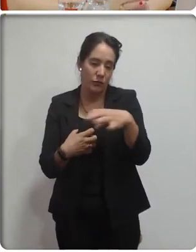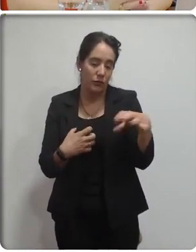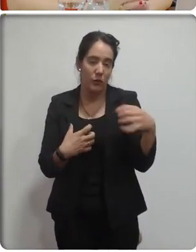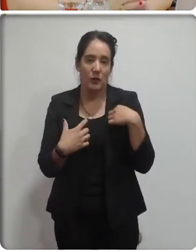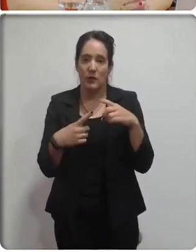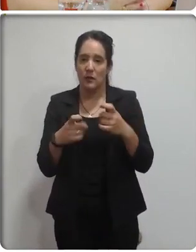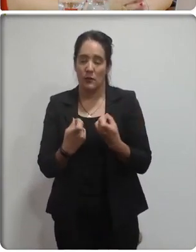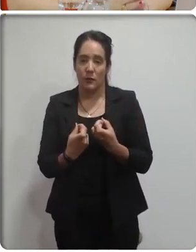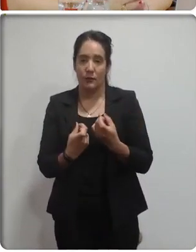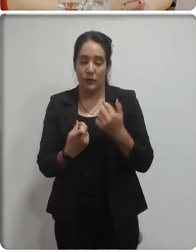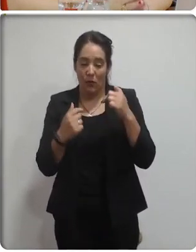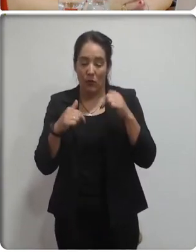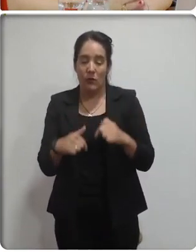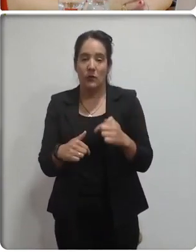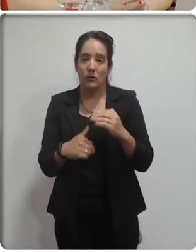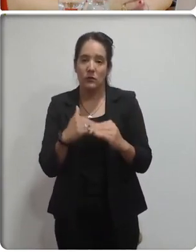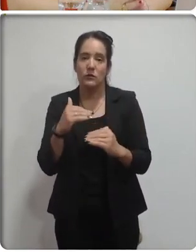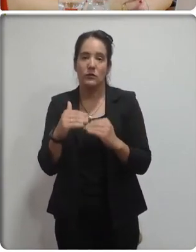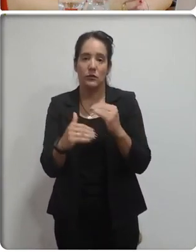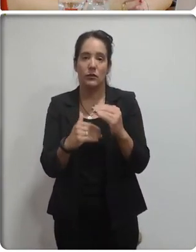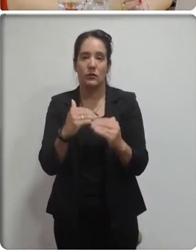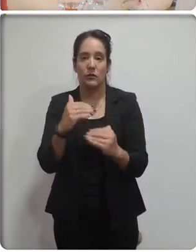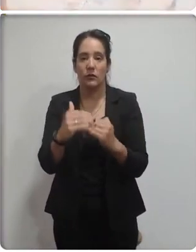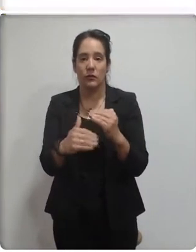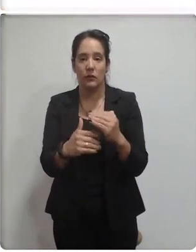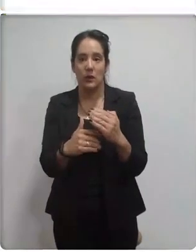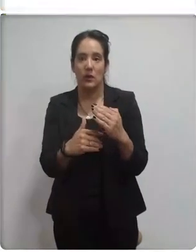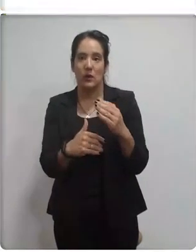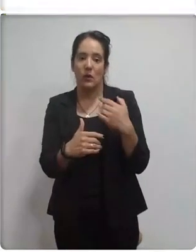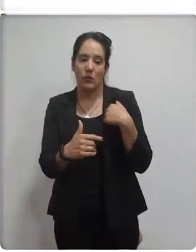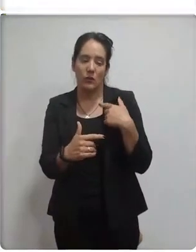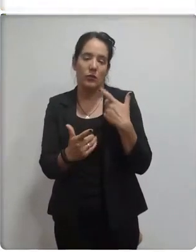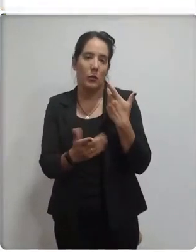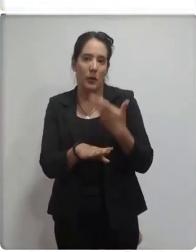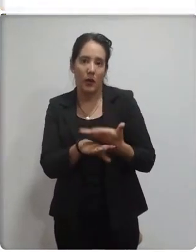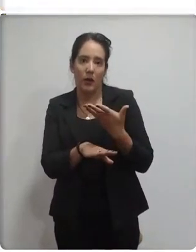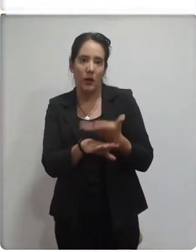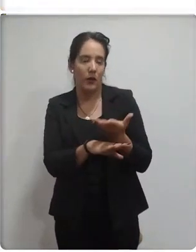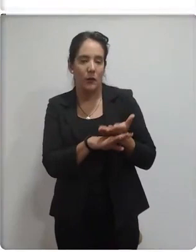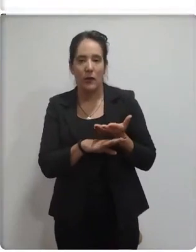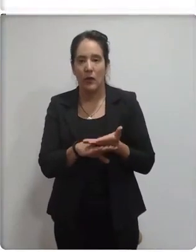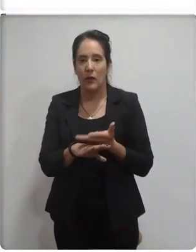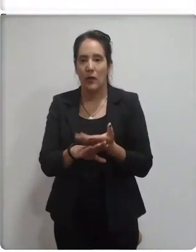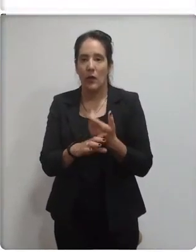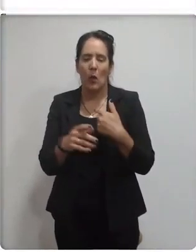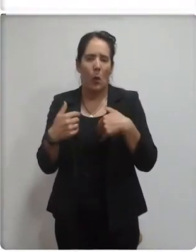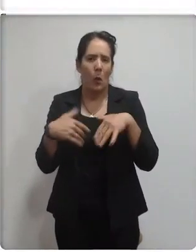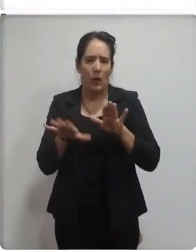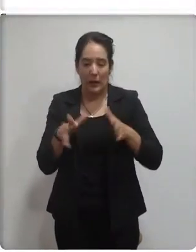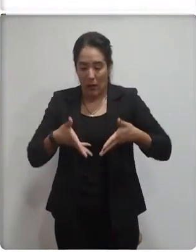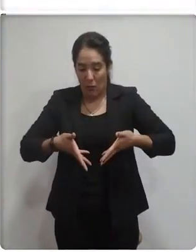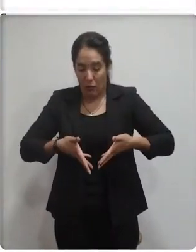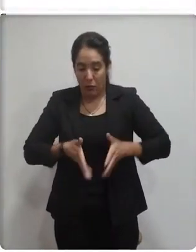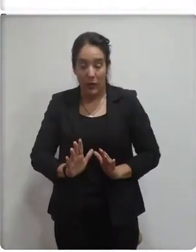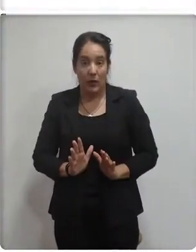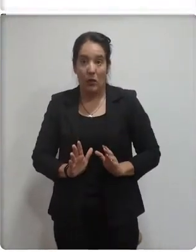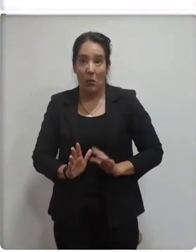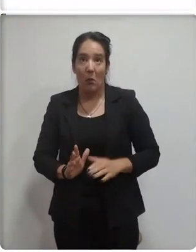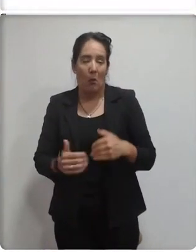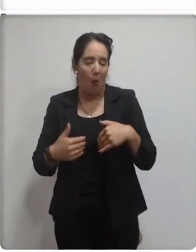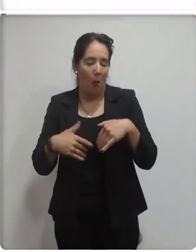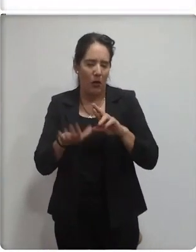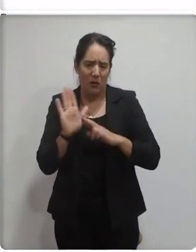Hoy por hoy, en forma permanente, vivimos una demanda bastante intensa de que cualquier chiquito que nace en cualquier lugar